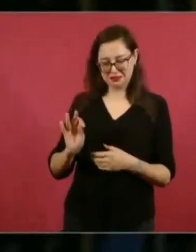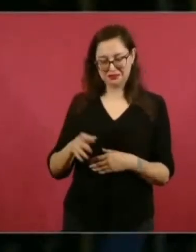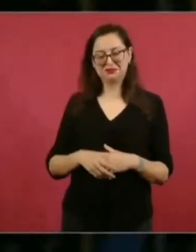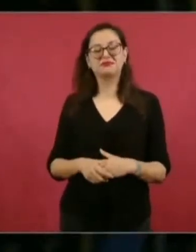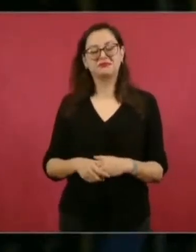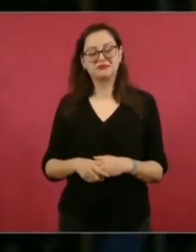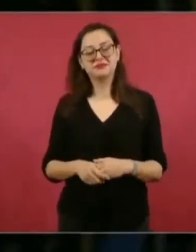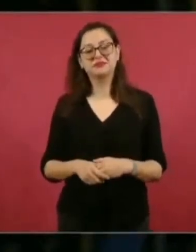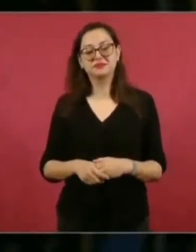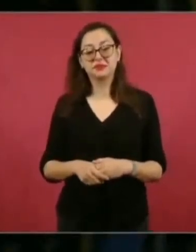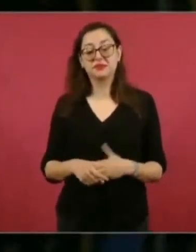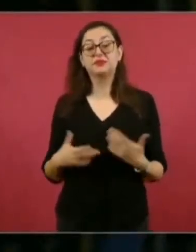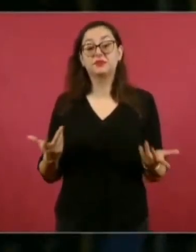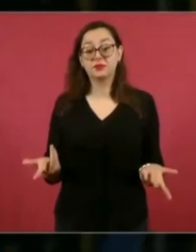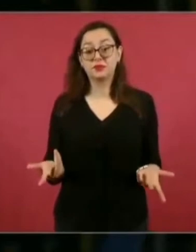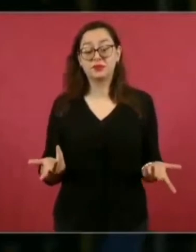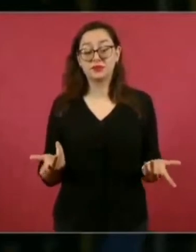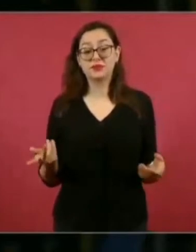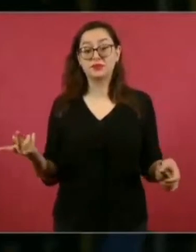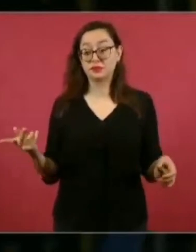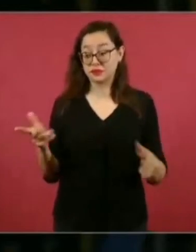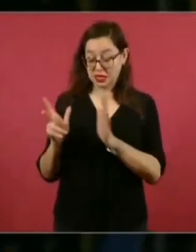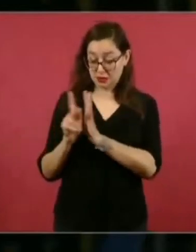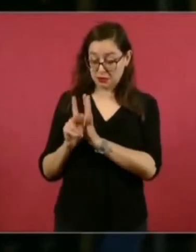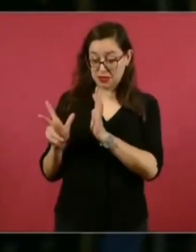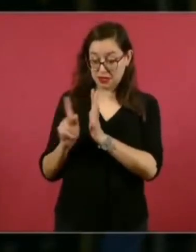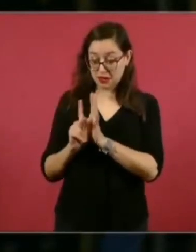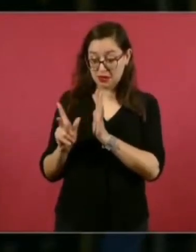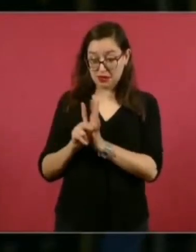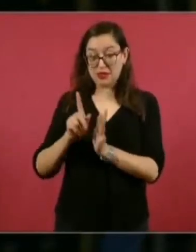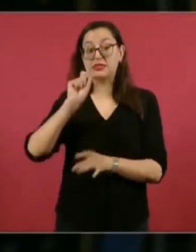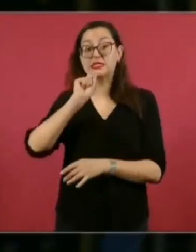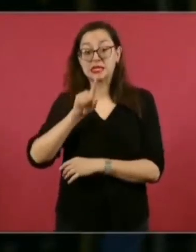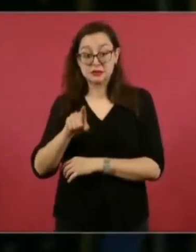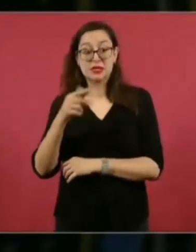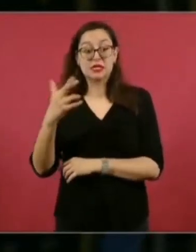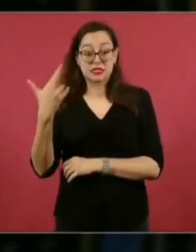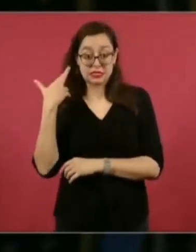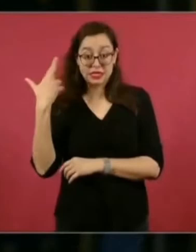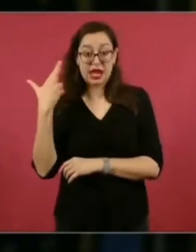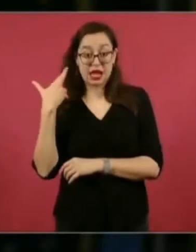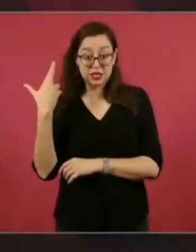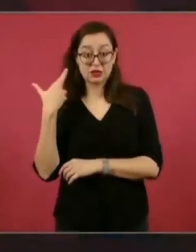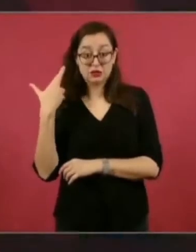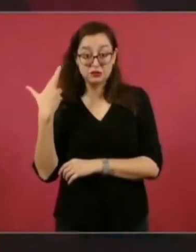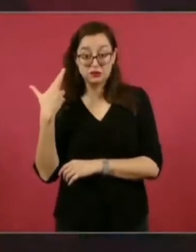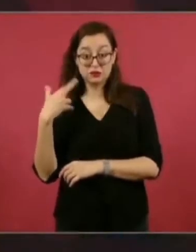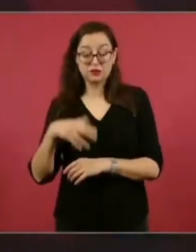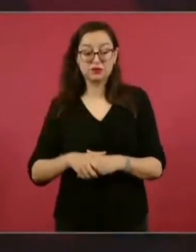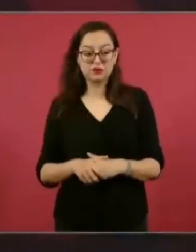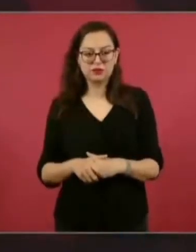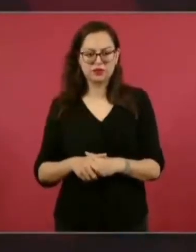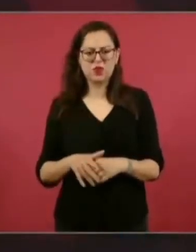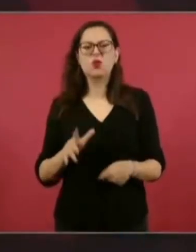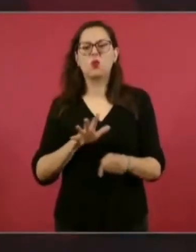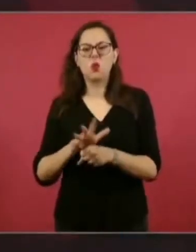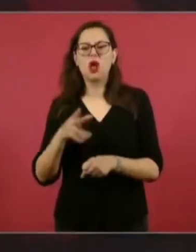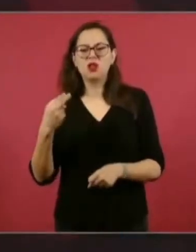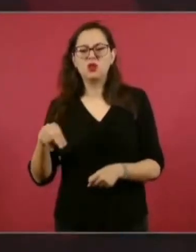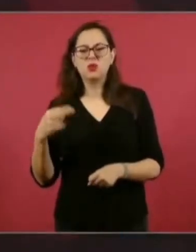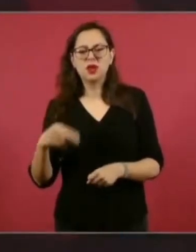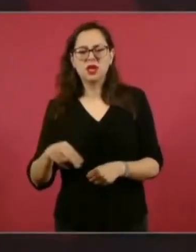que tenían periódicos y tenían también esta estación de radio. ¿Qué estación de radio